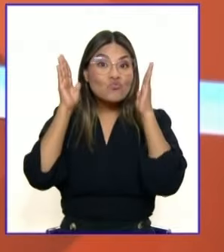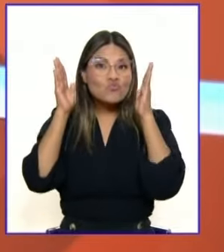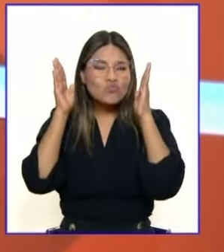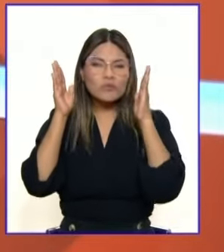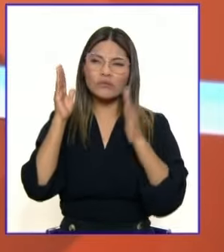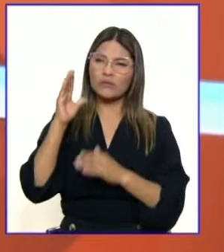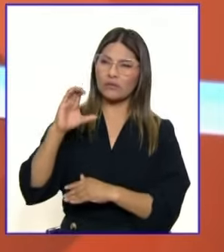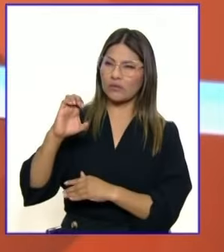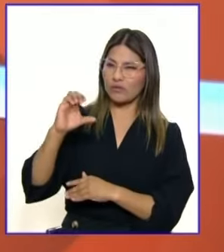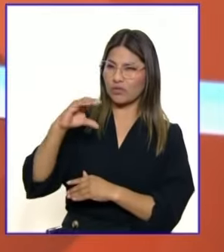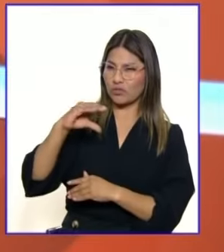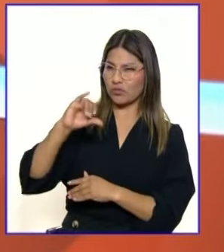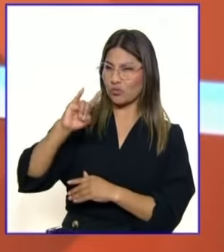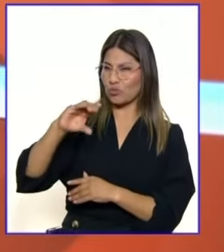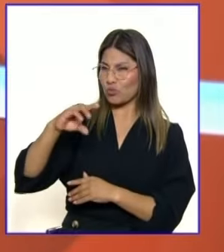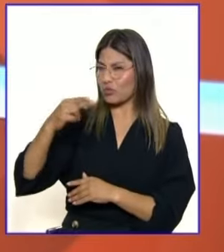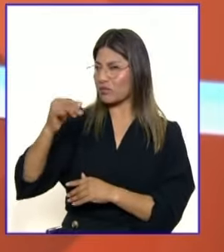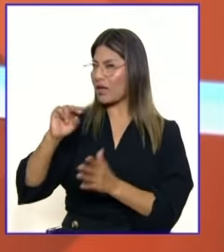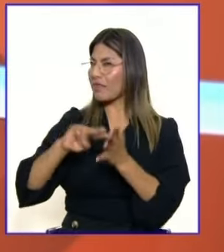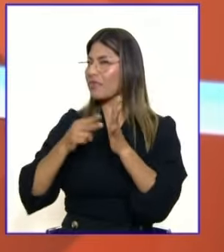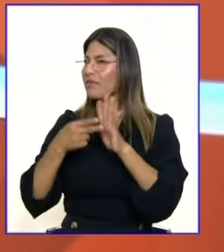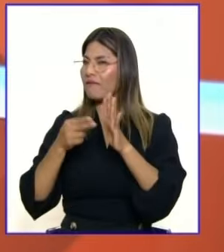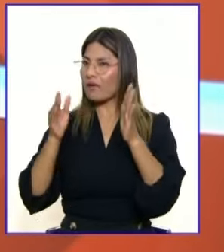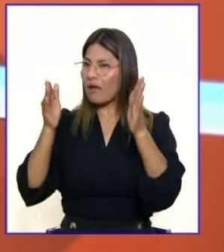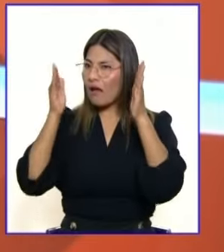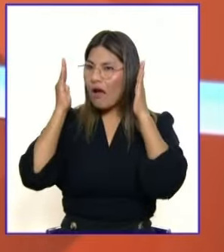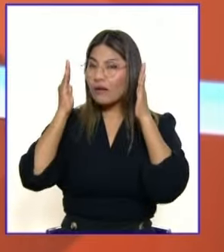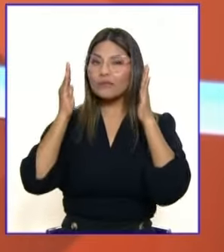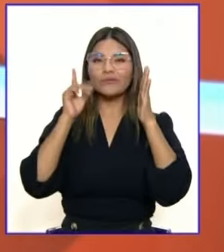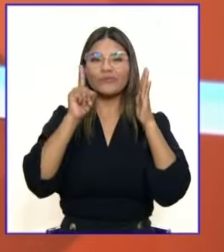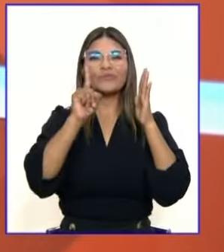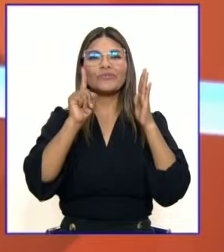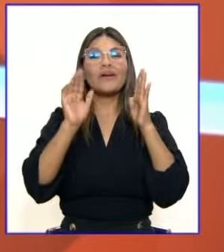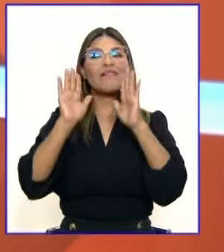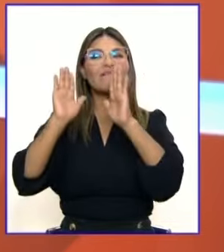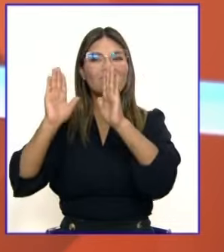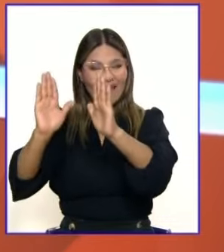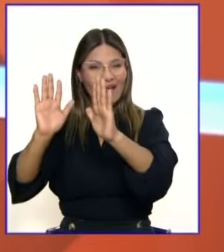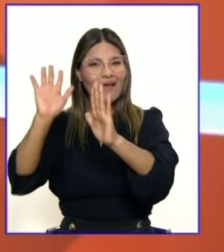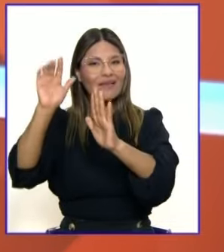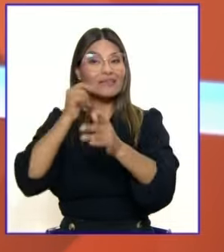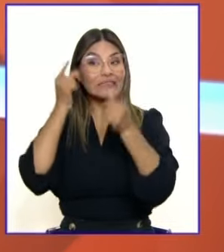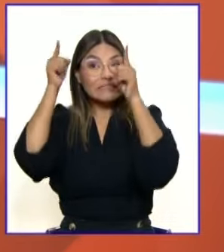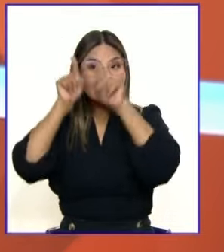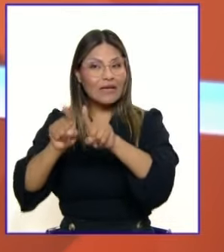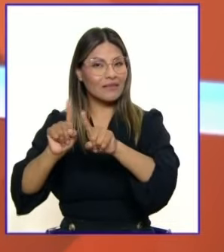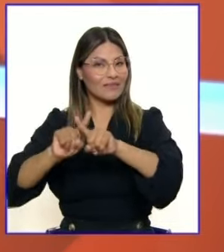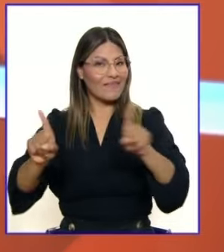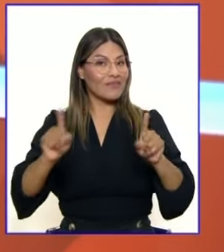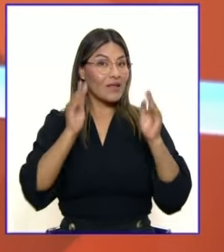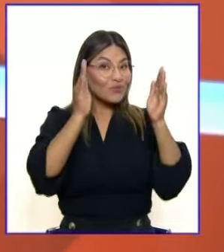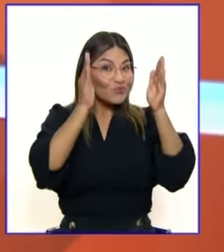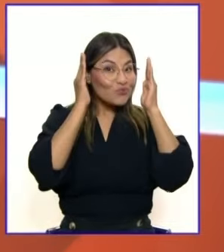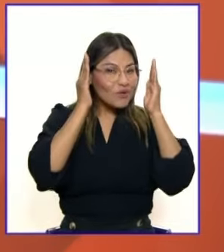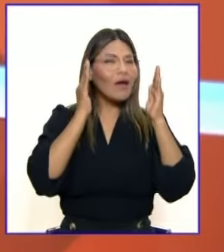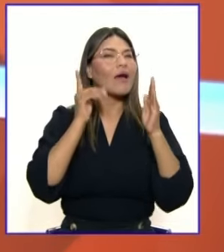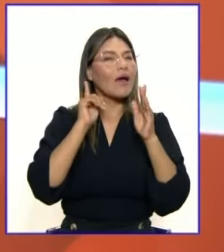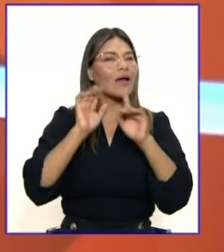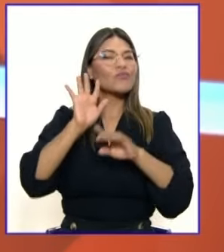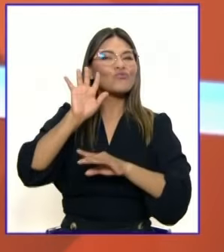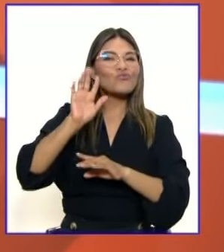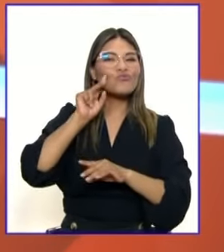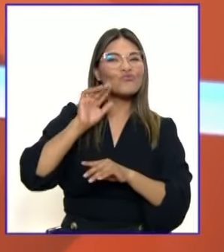es ni decir, no es ni sí ni no, estamos escuchando, pero todavía no hemos tomado una decisión respecto a un tema. Entonces, hay que estudiar esas